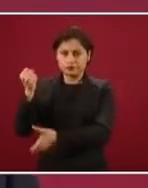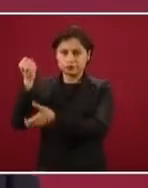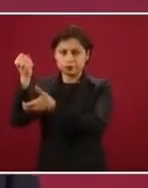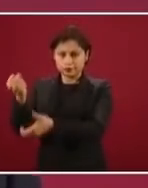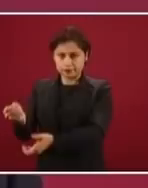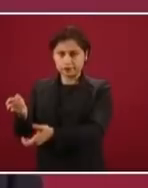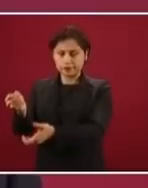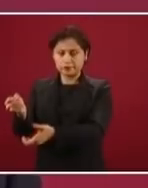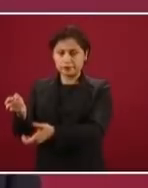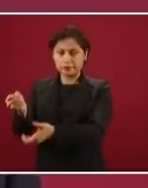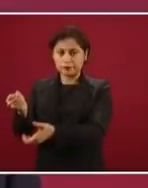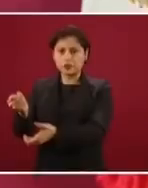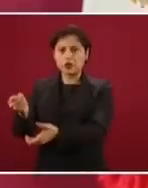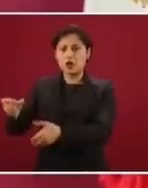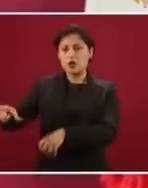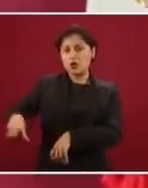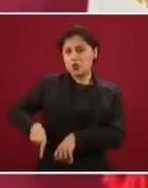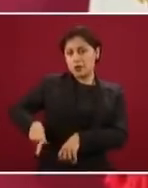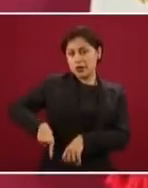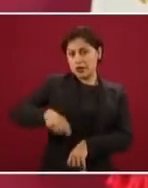y los gobiernos municipales